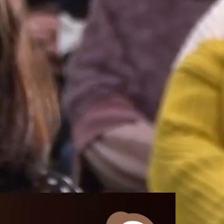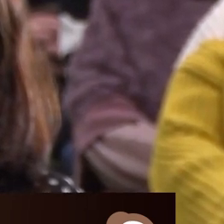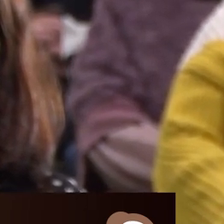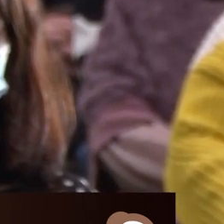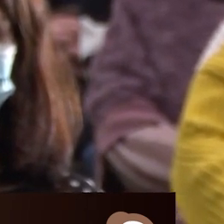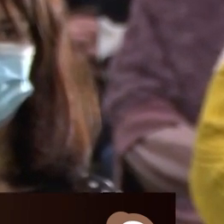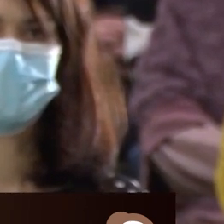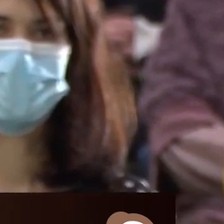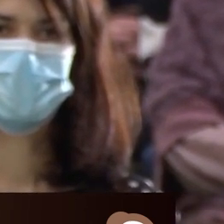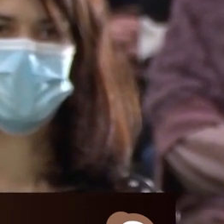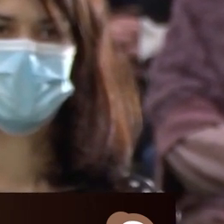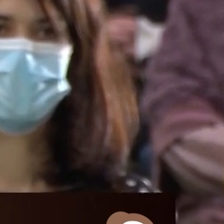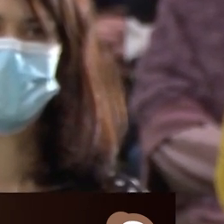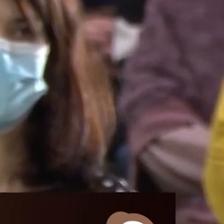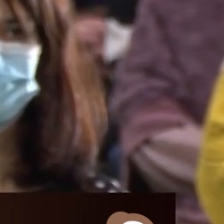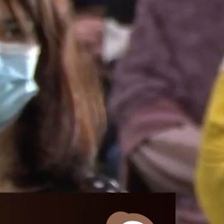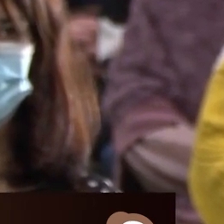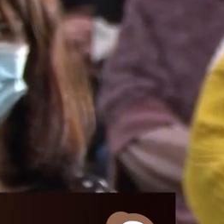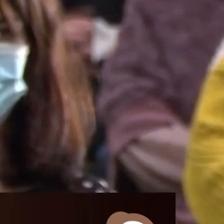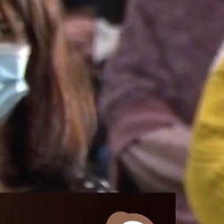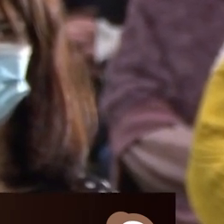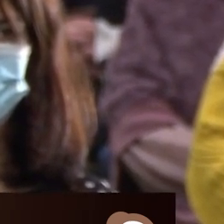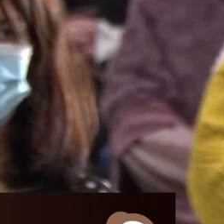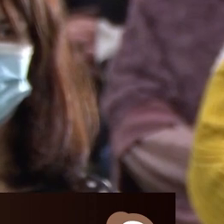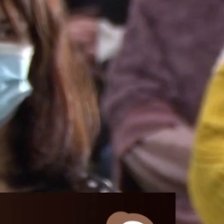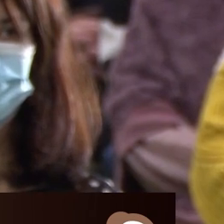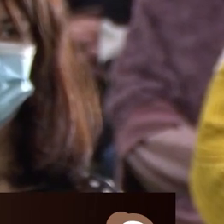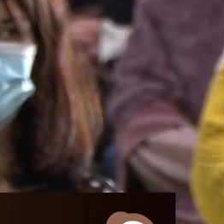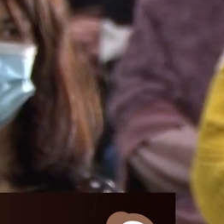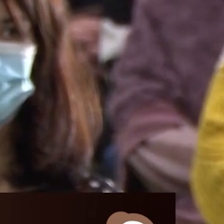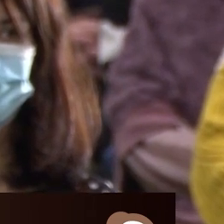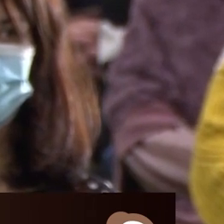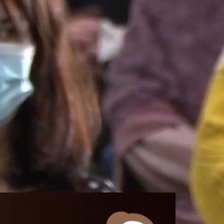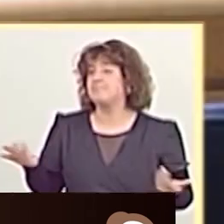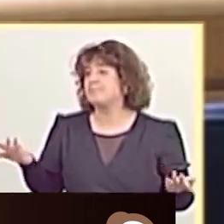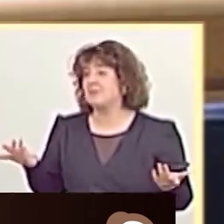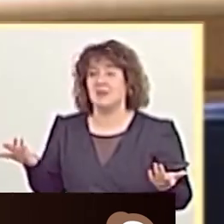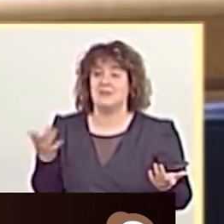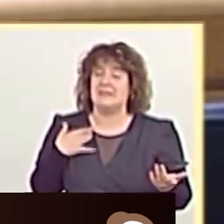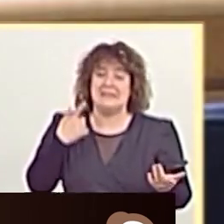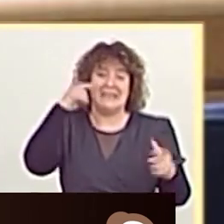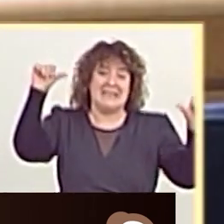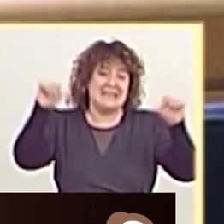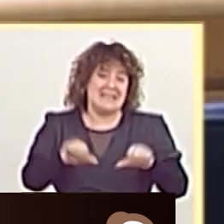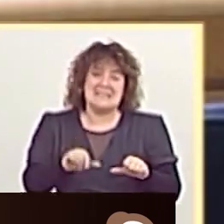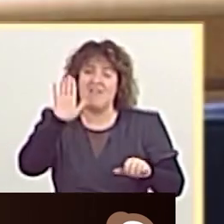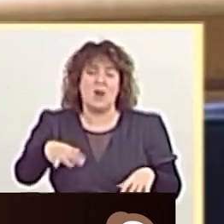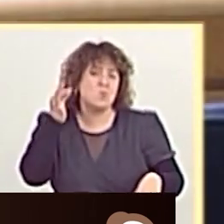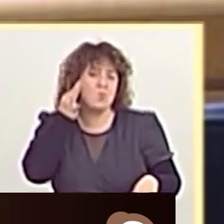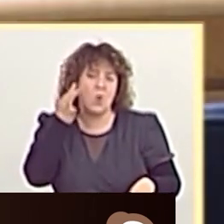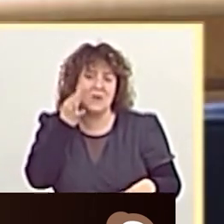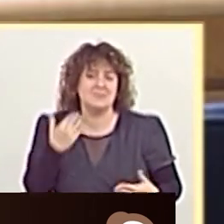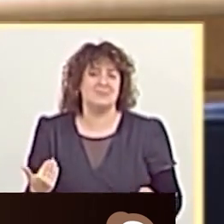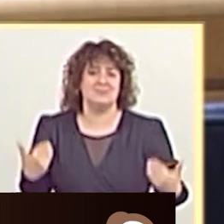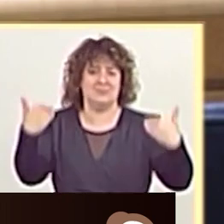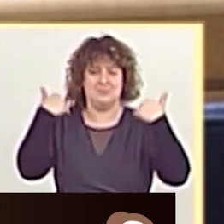es tan grande o más como el de los cristianos o los católicos. Entonces no hay delito de odio cuando hay un colectivo tan grande, cuando no se sienten acosadas ellas, cuando no ha habido